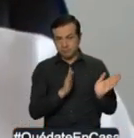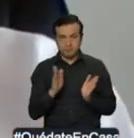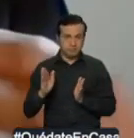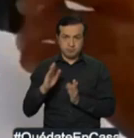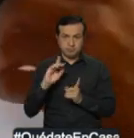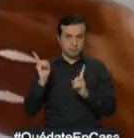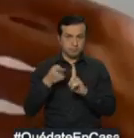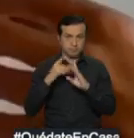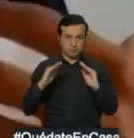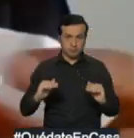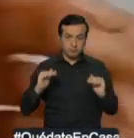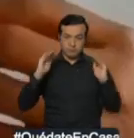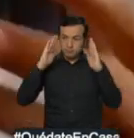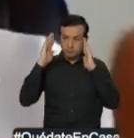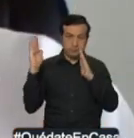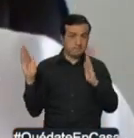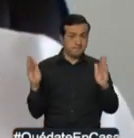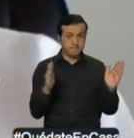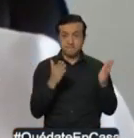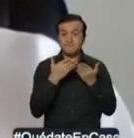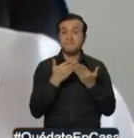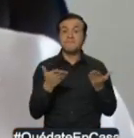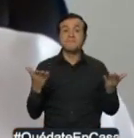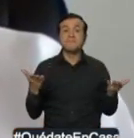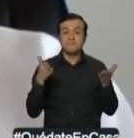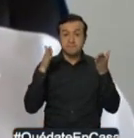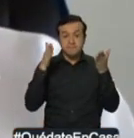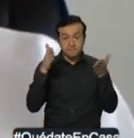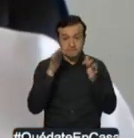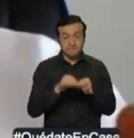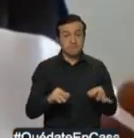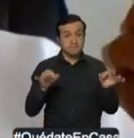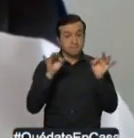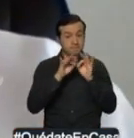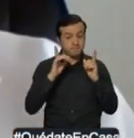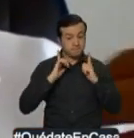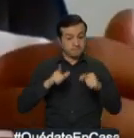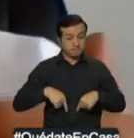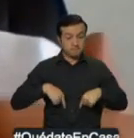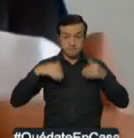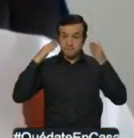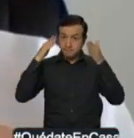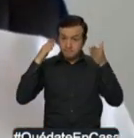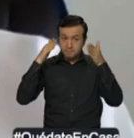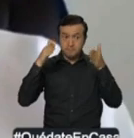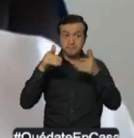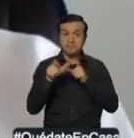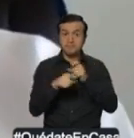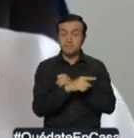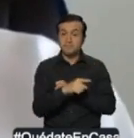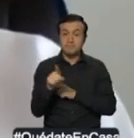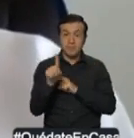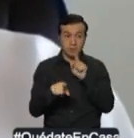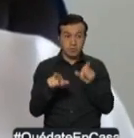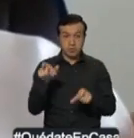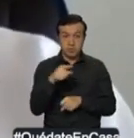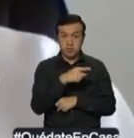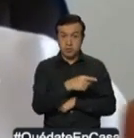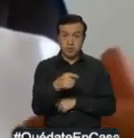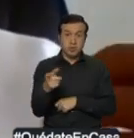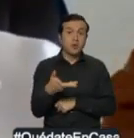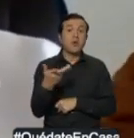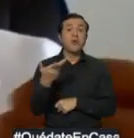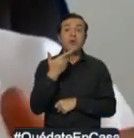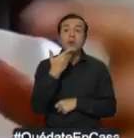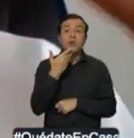primer nivel de atención enfocados en la atención primaria de salud y en atender a aquellas personas que